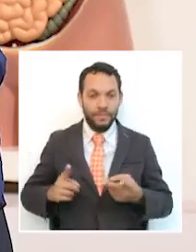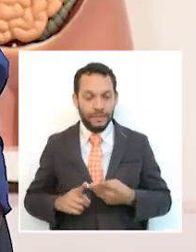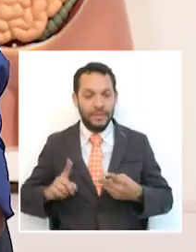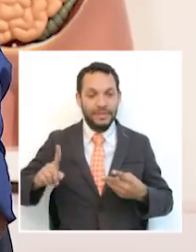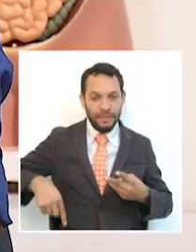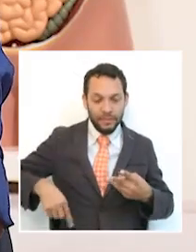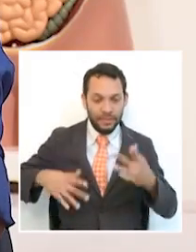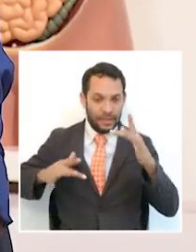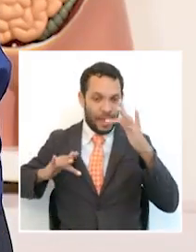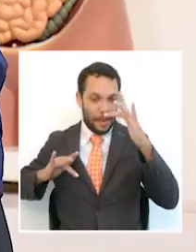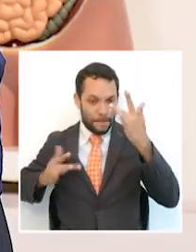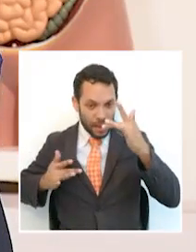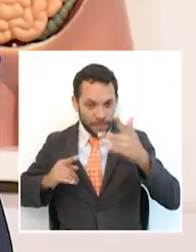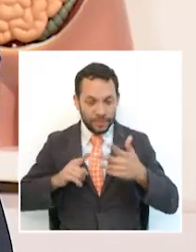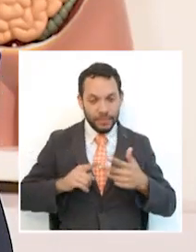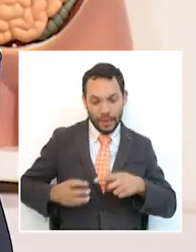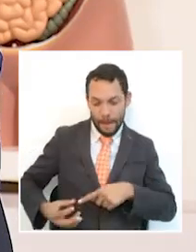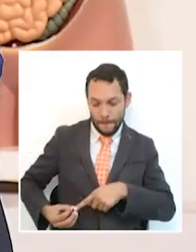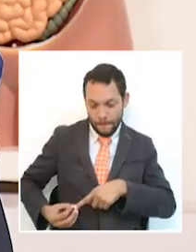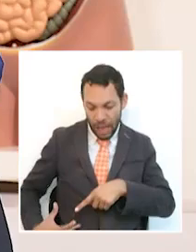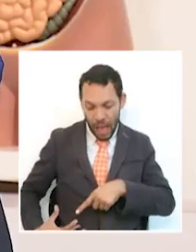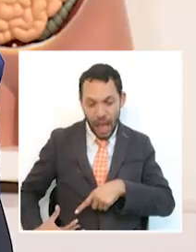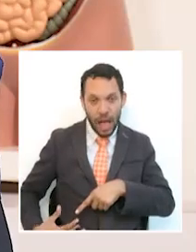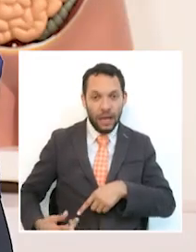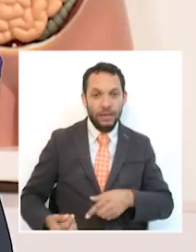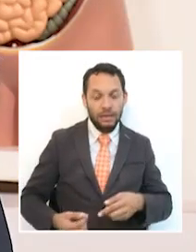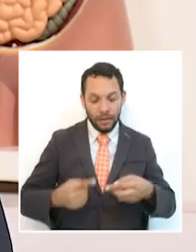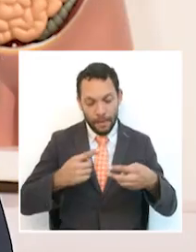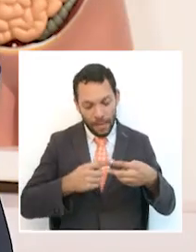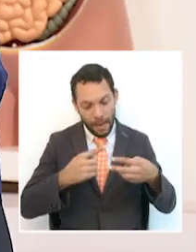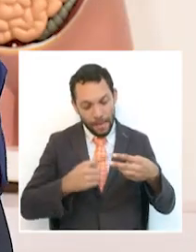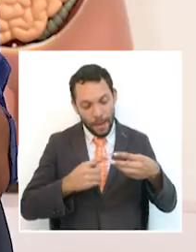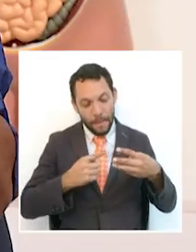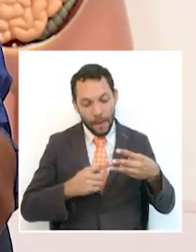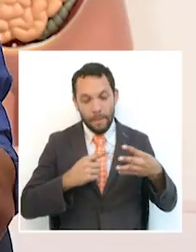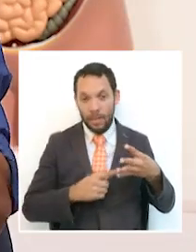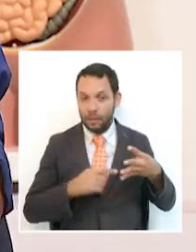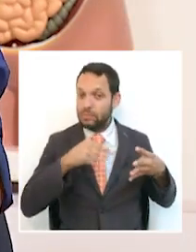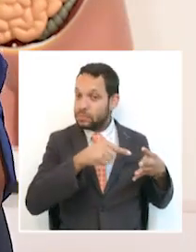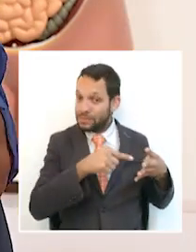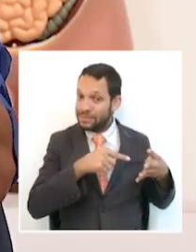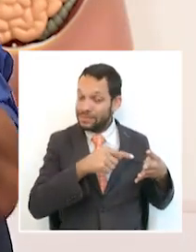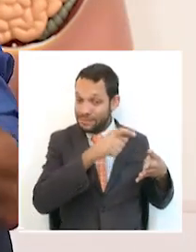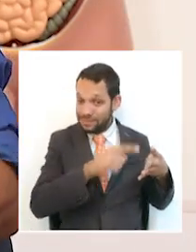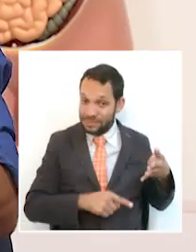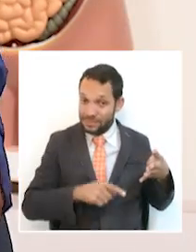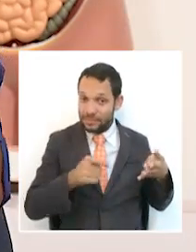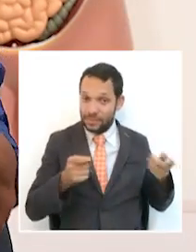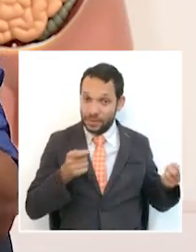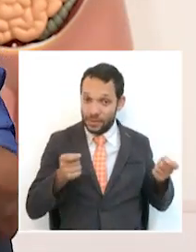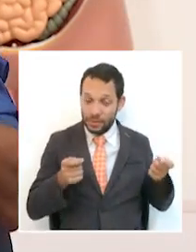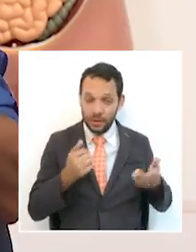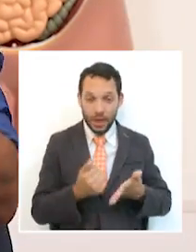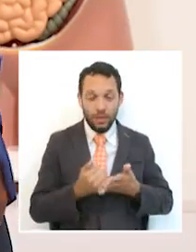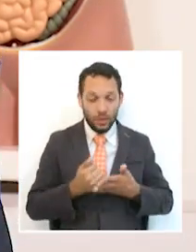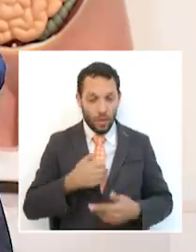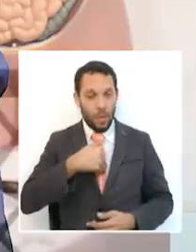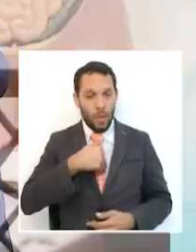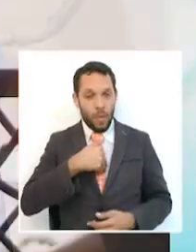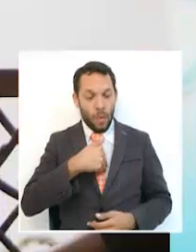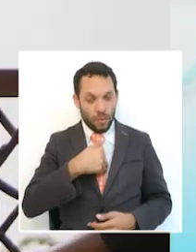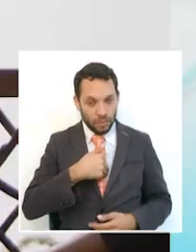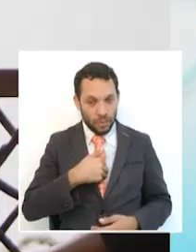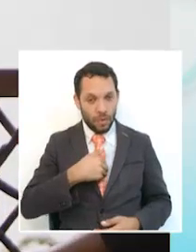y la y el apéndice estos cuatro vísceras las cuatro vísceras manejan lo que llamamos el colon el corazón los pulmones